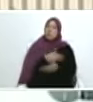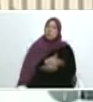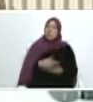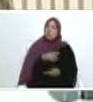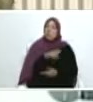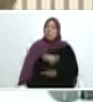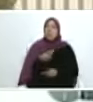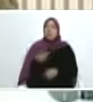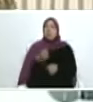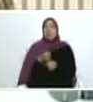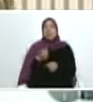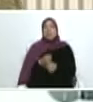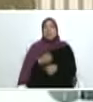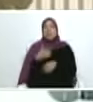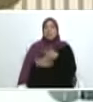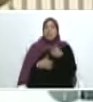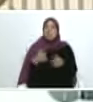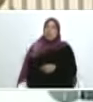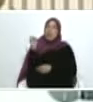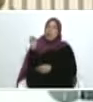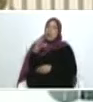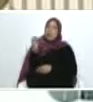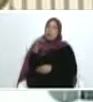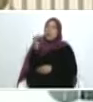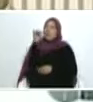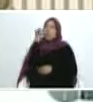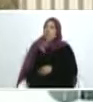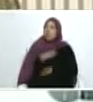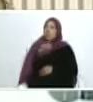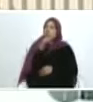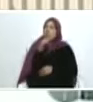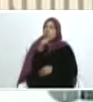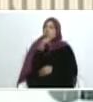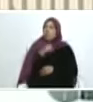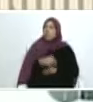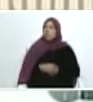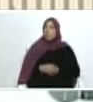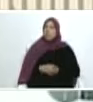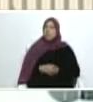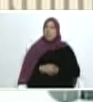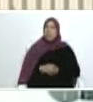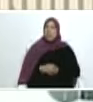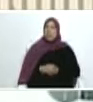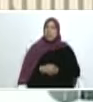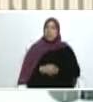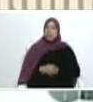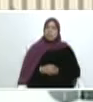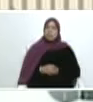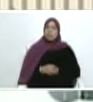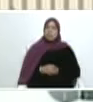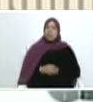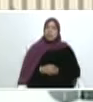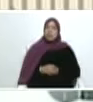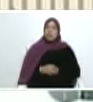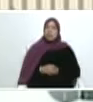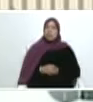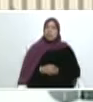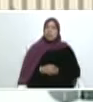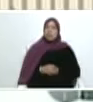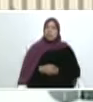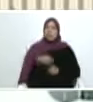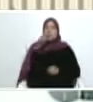2.300.000, 60.000 asambleas de base. Ese es nuestro camino. Por eso es que yo digo, Padrino,